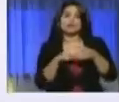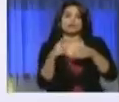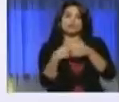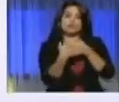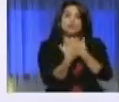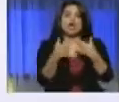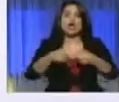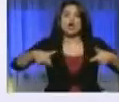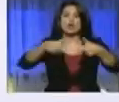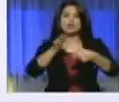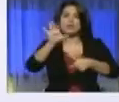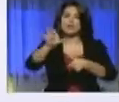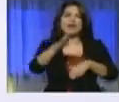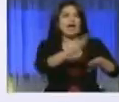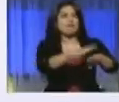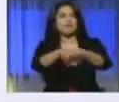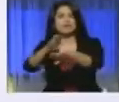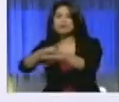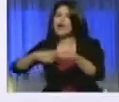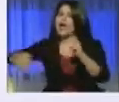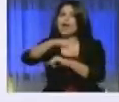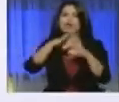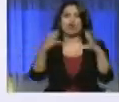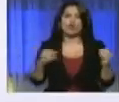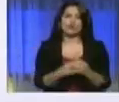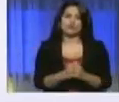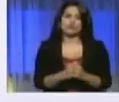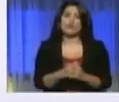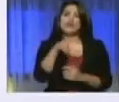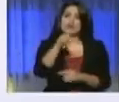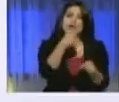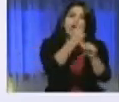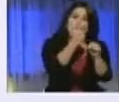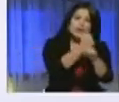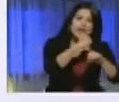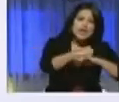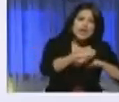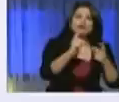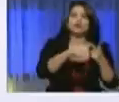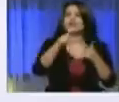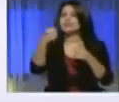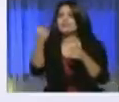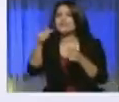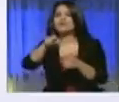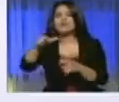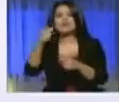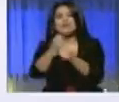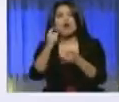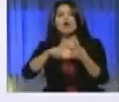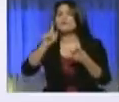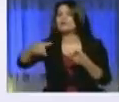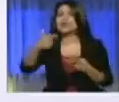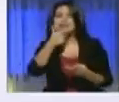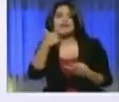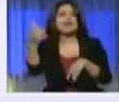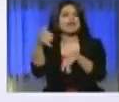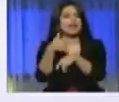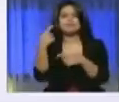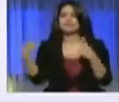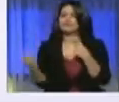todos, a la clase obrera, a los trabajadores, a los LGTB, a todos,